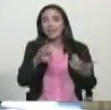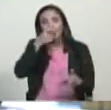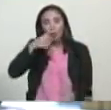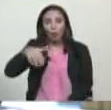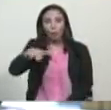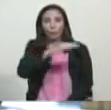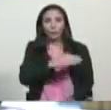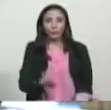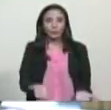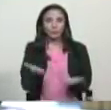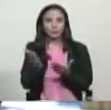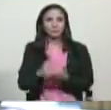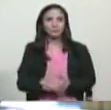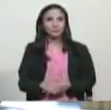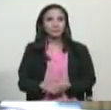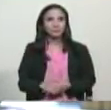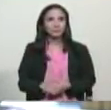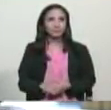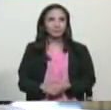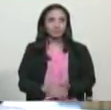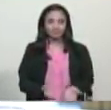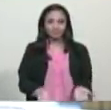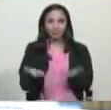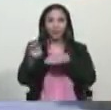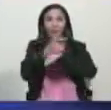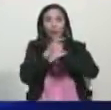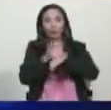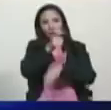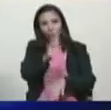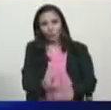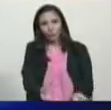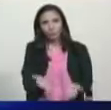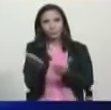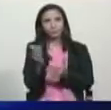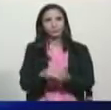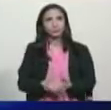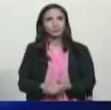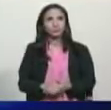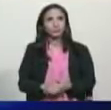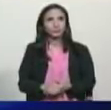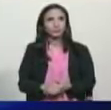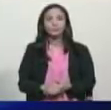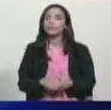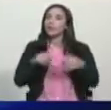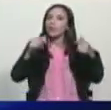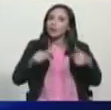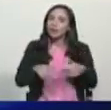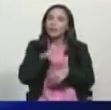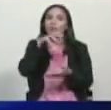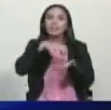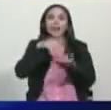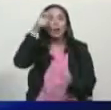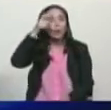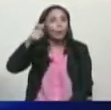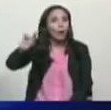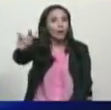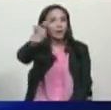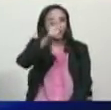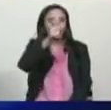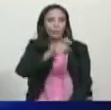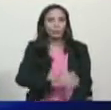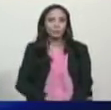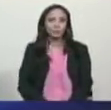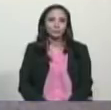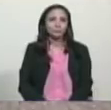Adelante, gobernador. Querido compañero José Vázquez, adelante. Estamos desde Calabozo, Francisco de Miranda,